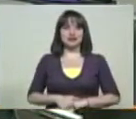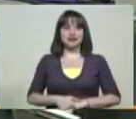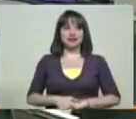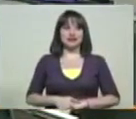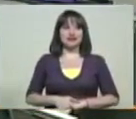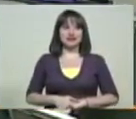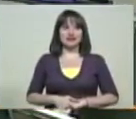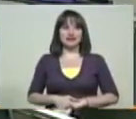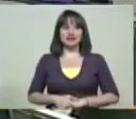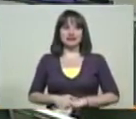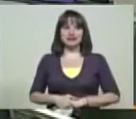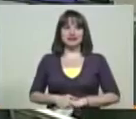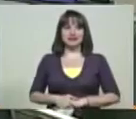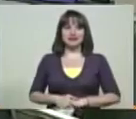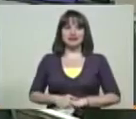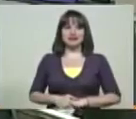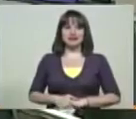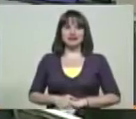que están